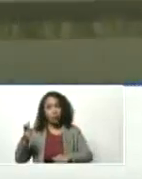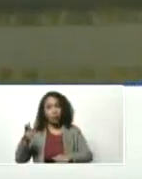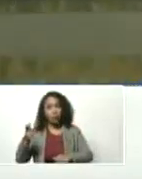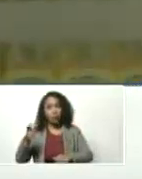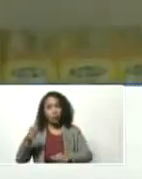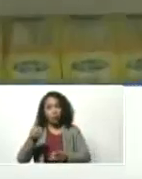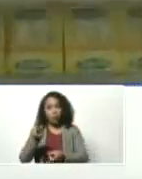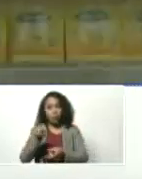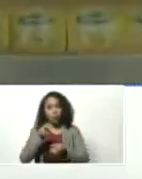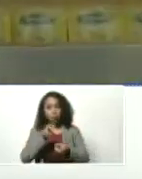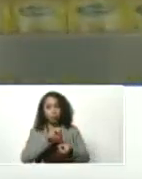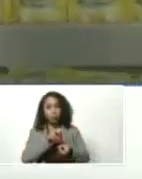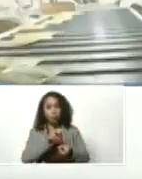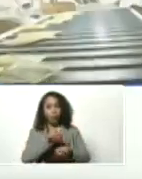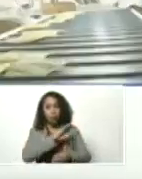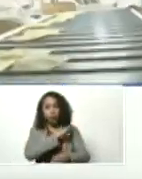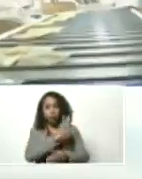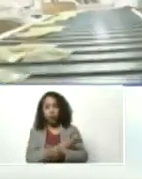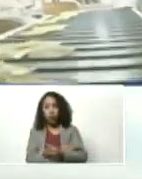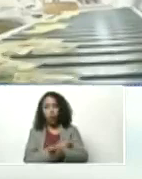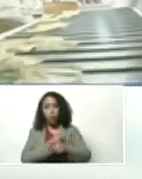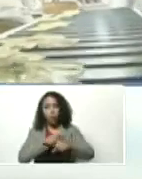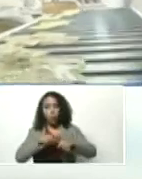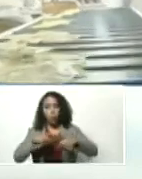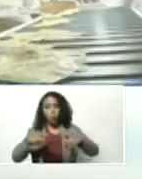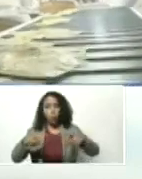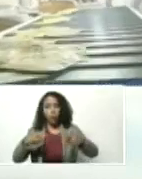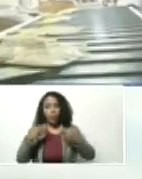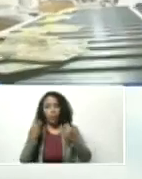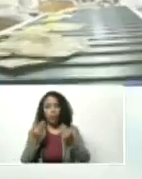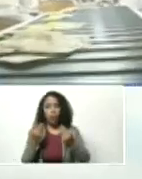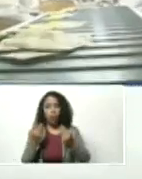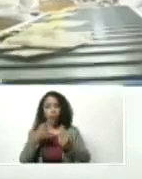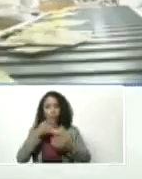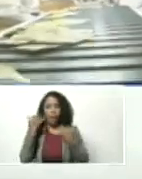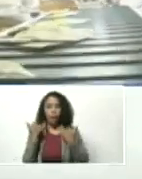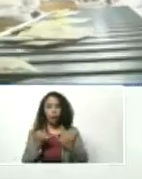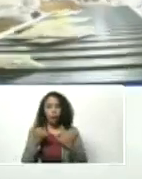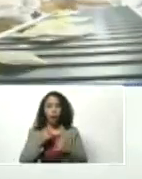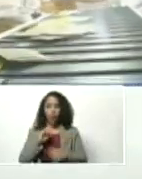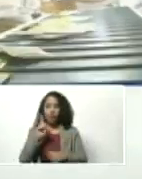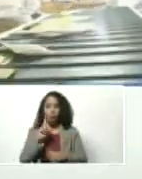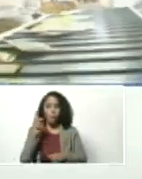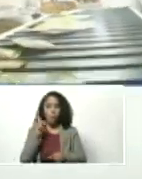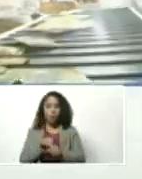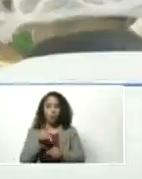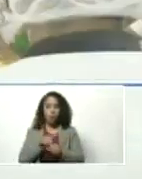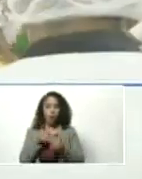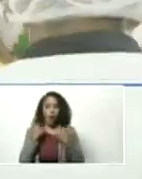riqueza, de fortuna, de origen no petrolero,